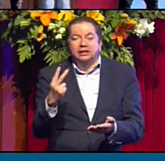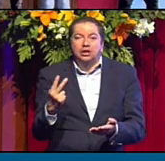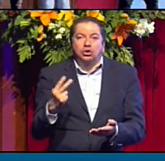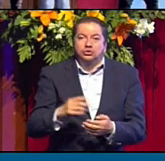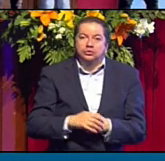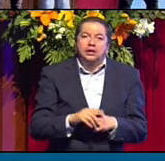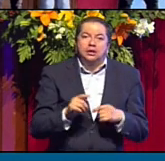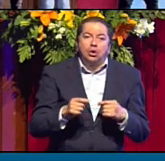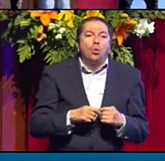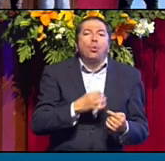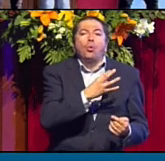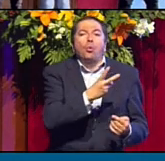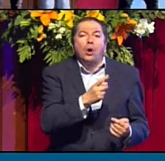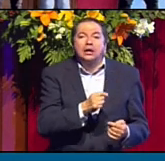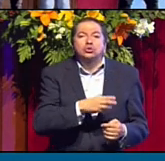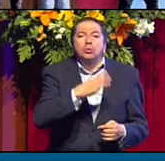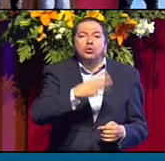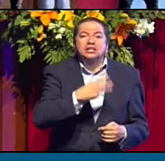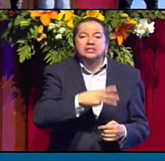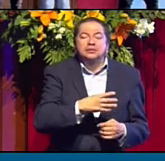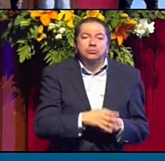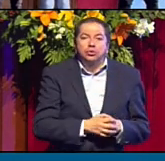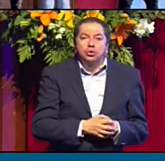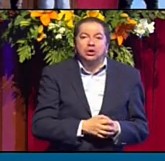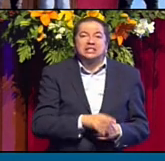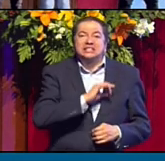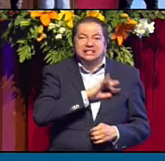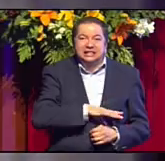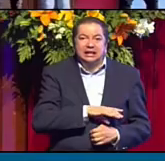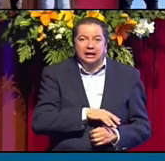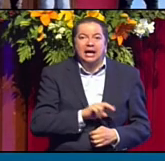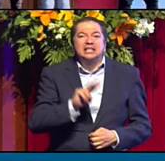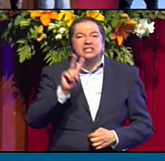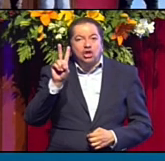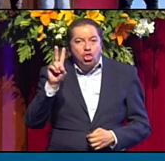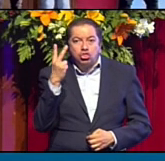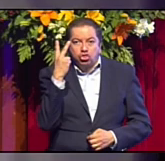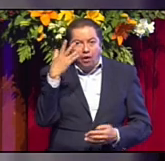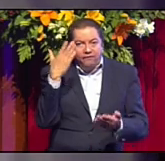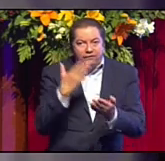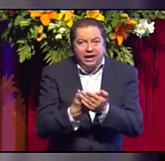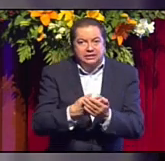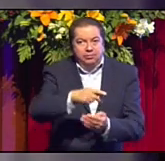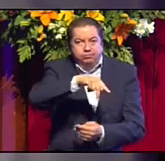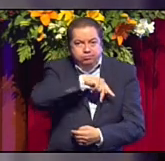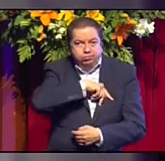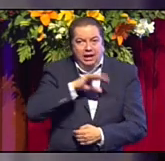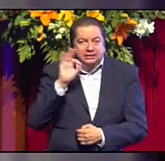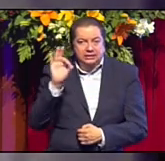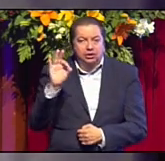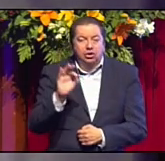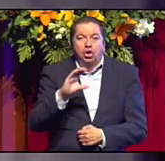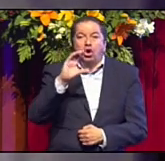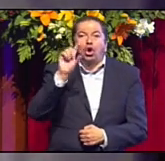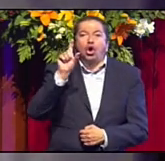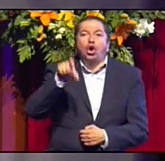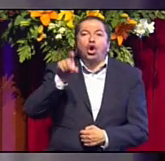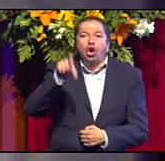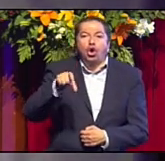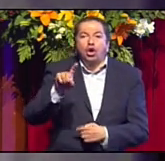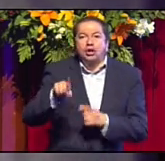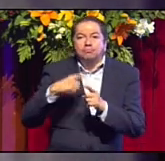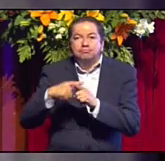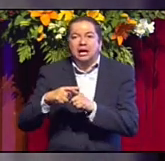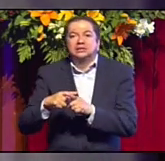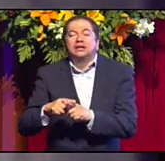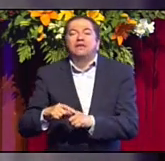Chile tienen por segunda oportunidad la certificación de excelencia? Solo dos, Concón y Vicuña. Somos